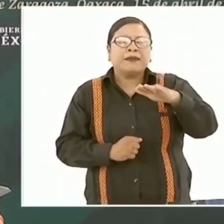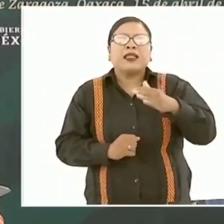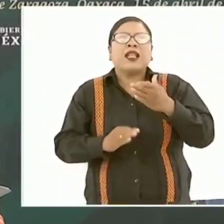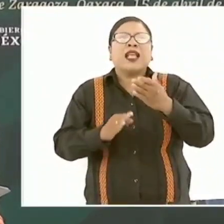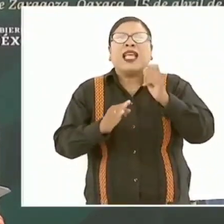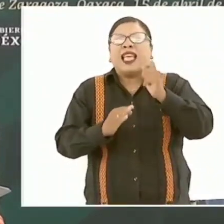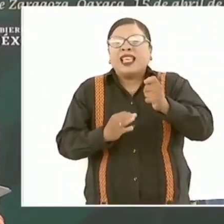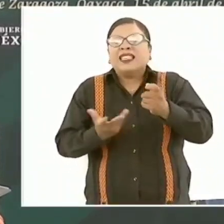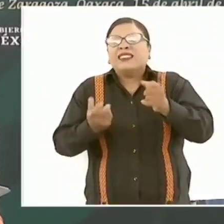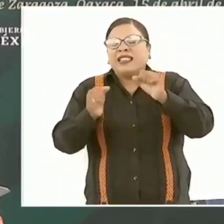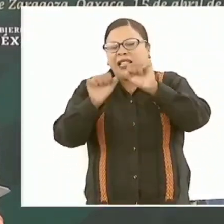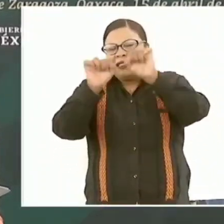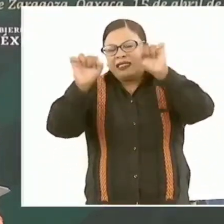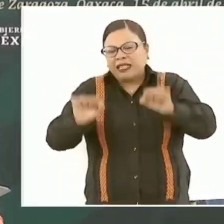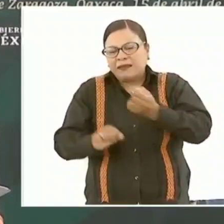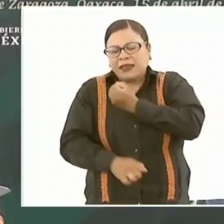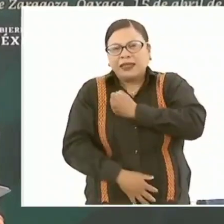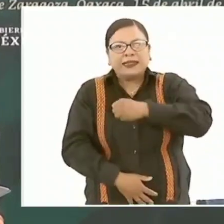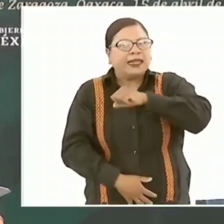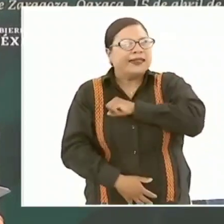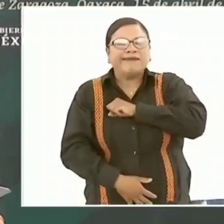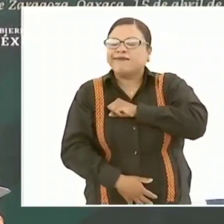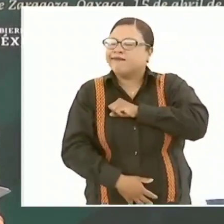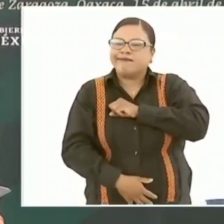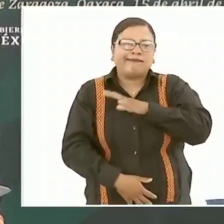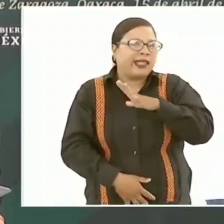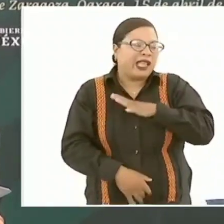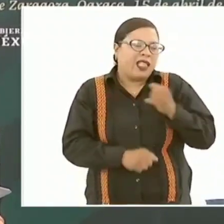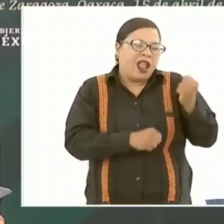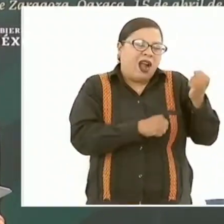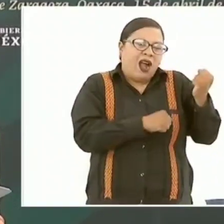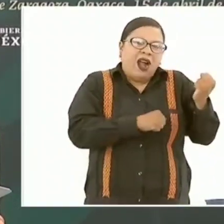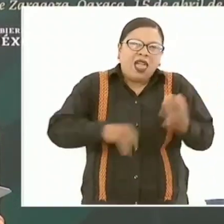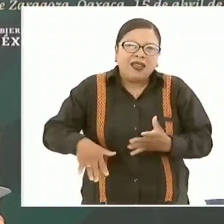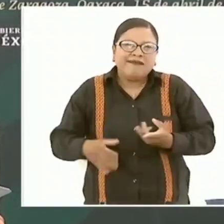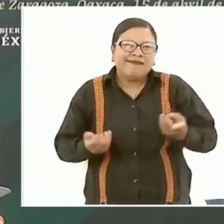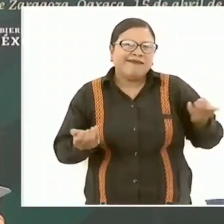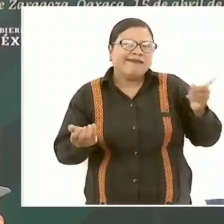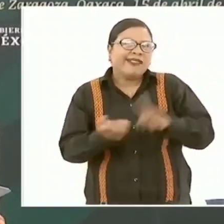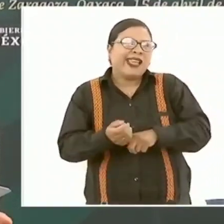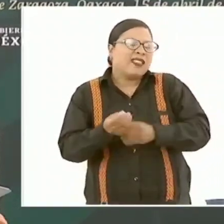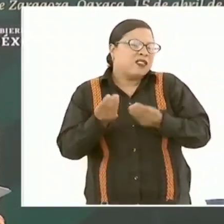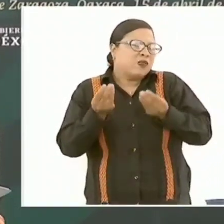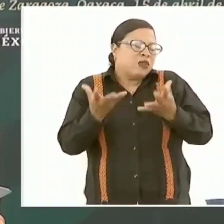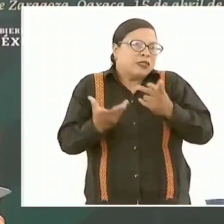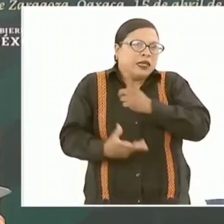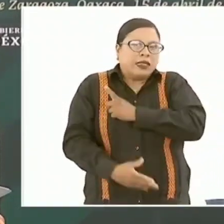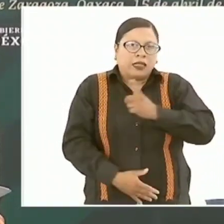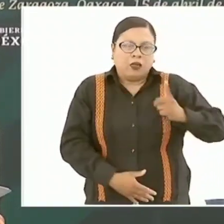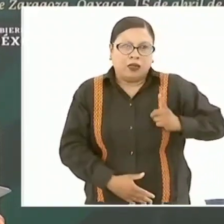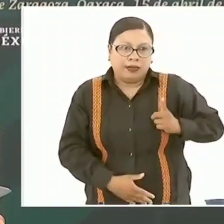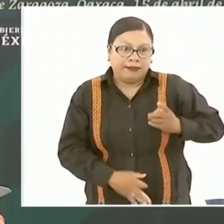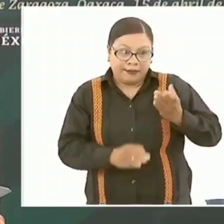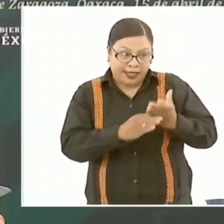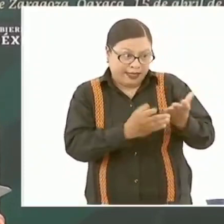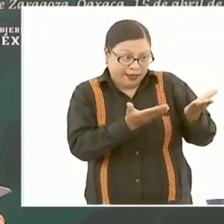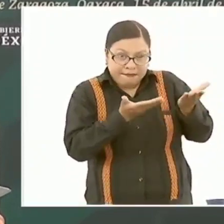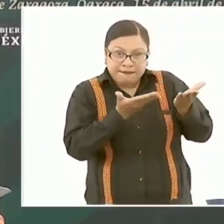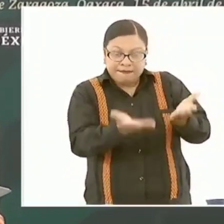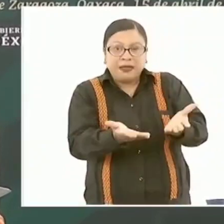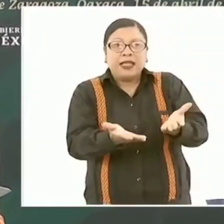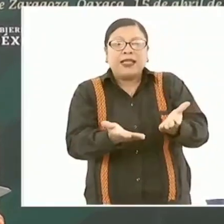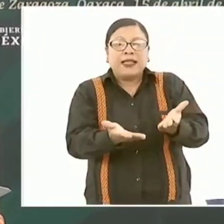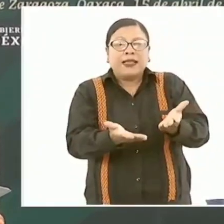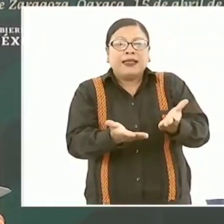sistema de salud abandonado y endeudado. y la presencia de usted en